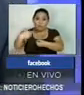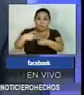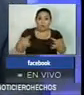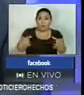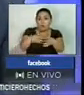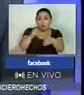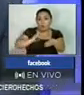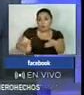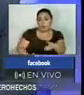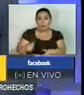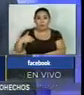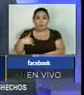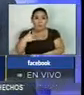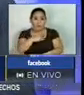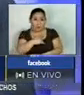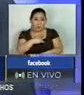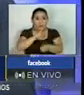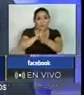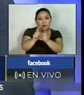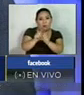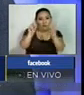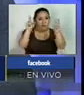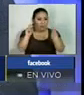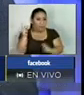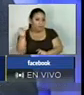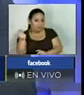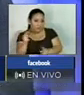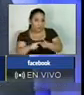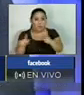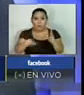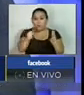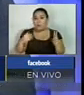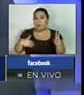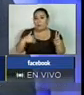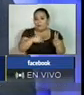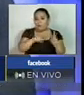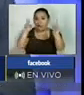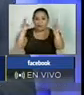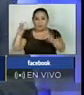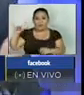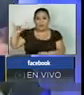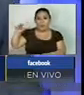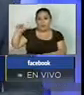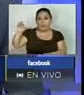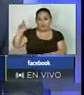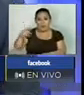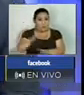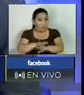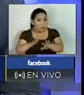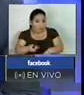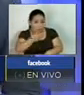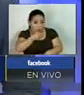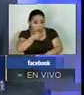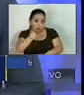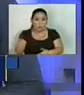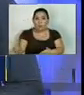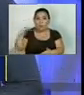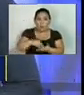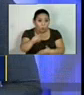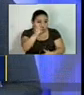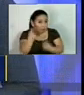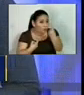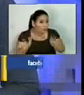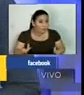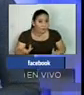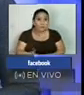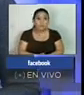les estoy hablando del Ministro de Desarrollo Productivo y también del Ministro de Minería. Queridos colegas, cuando la noticia sí lo requiere, estaremos de retorno. ¿No tienen alguna